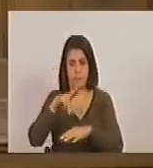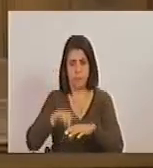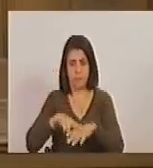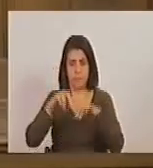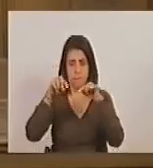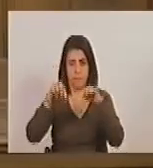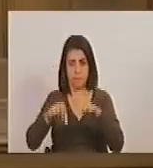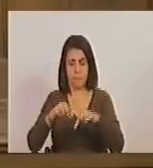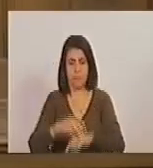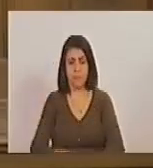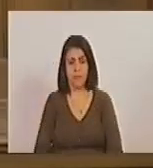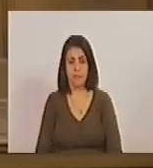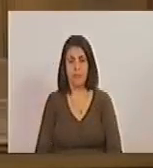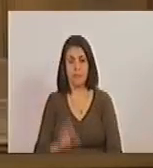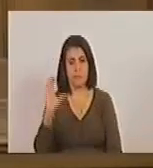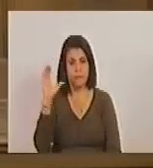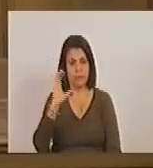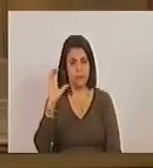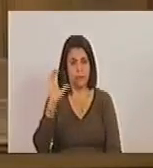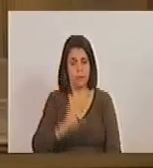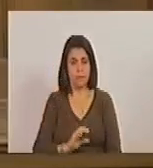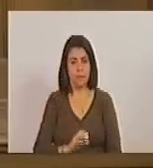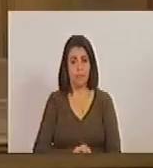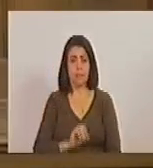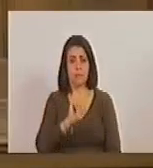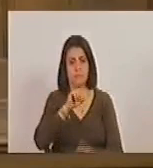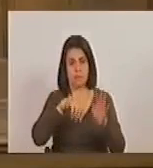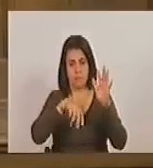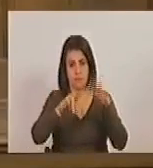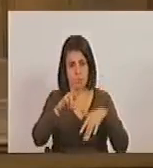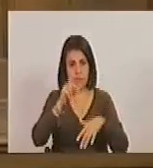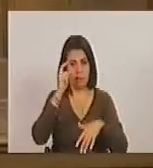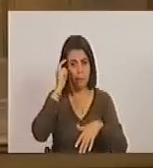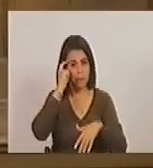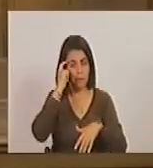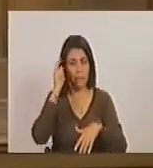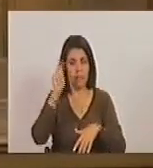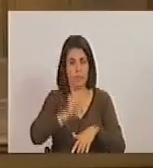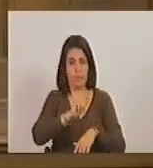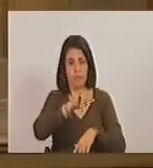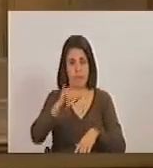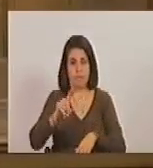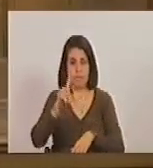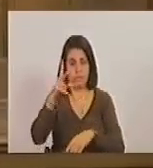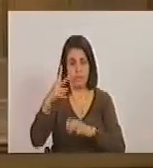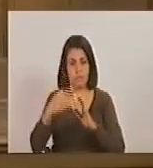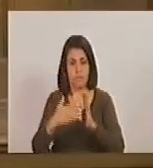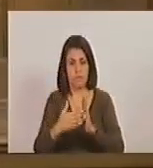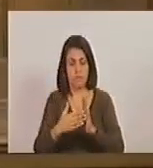de la Asamblea Nacional en Caracas, a los 12 días del mes de julio